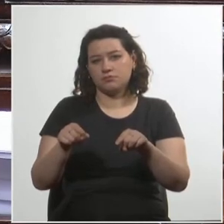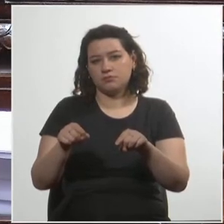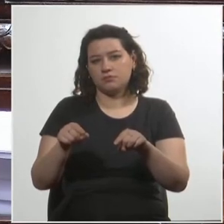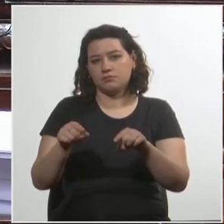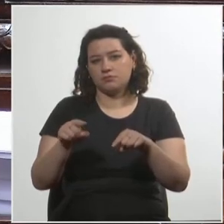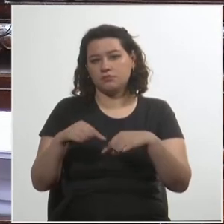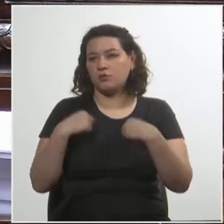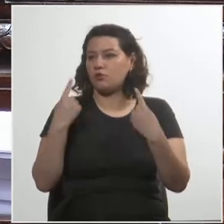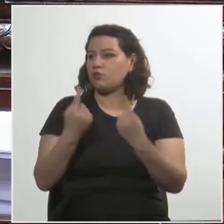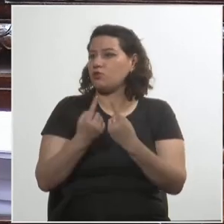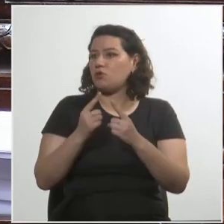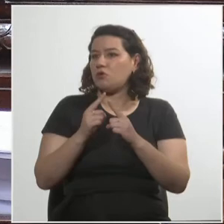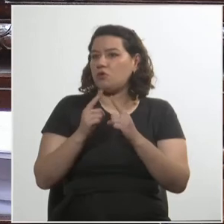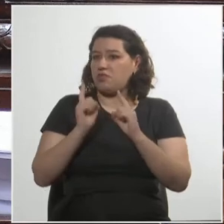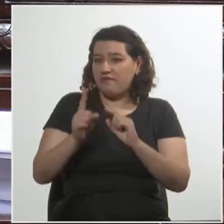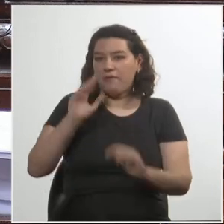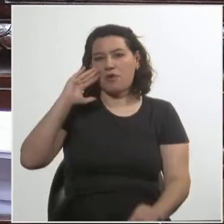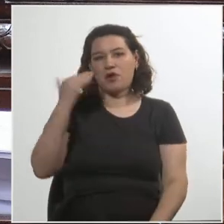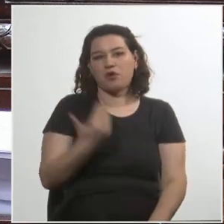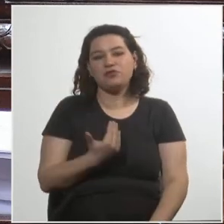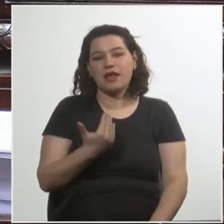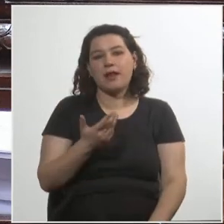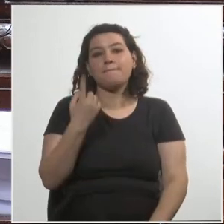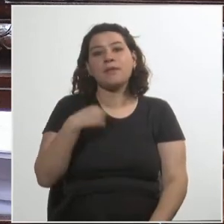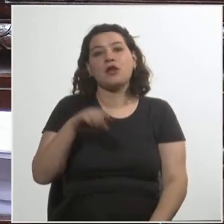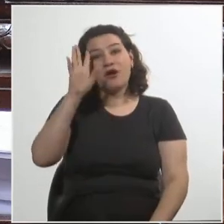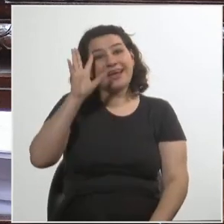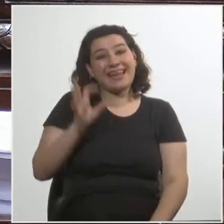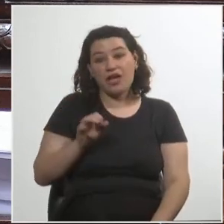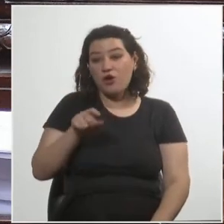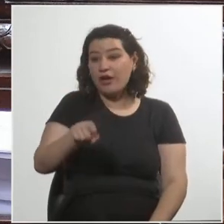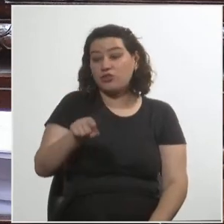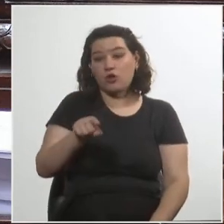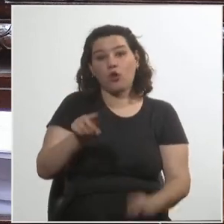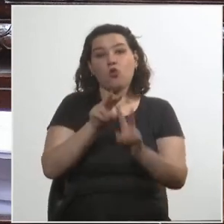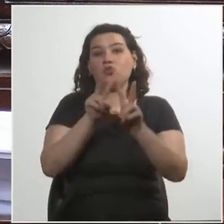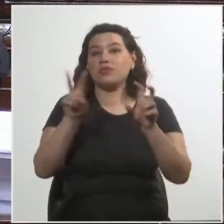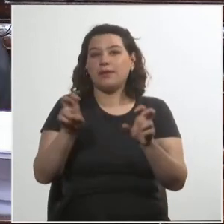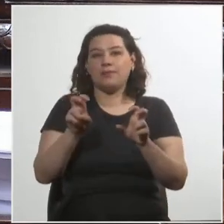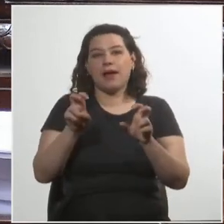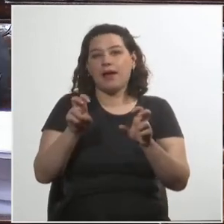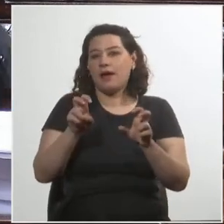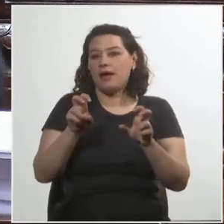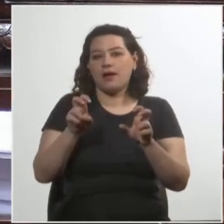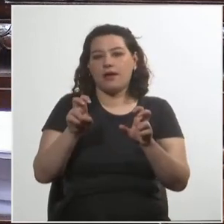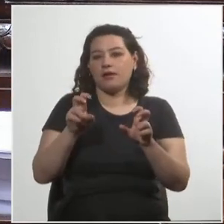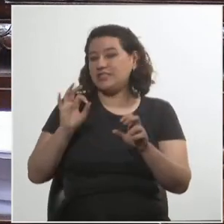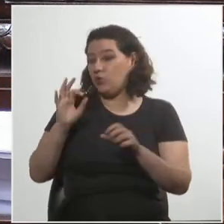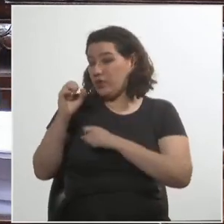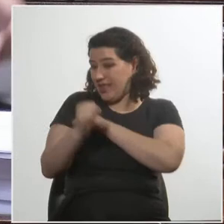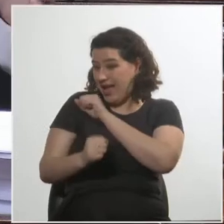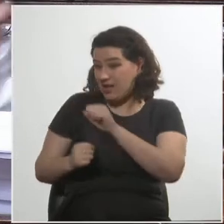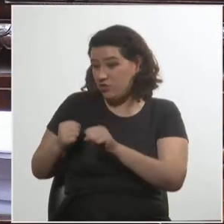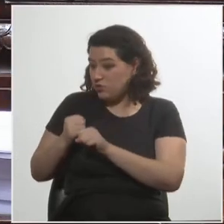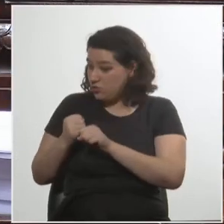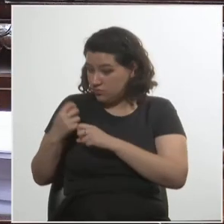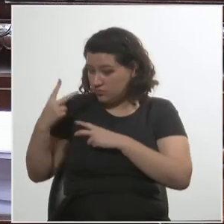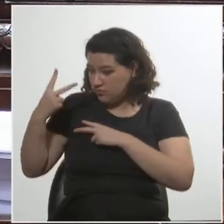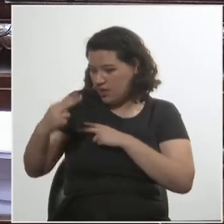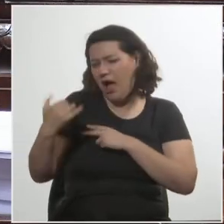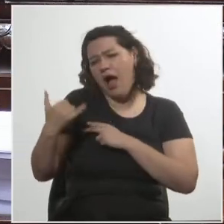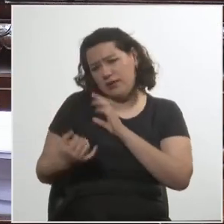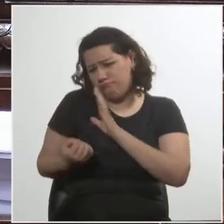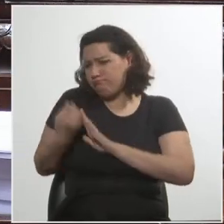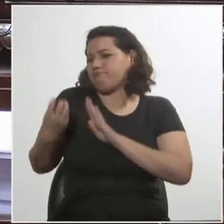detención en reconocerlo pero creo que este es un punto más en estos 50 años vaya que han habido